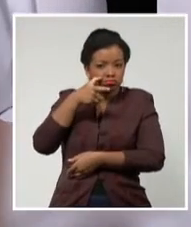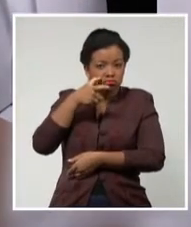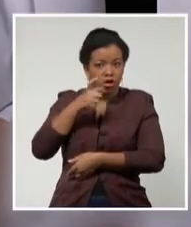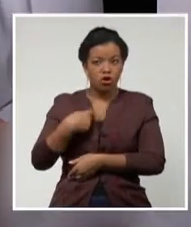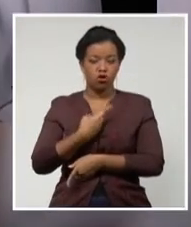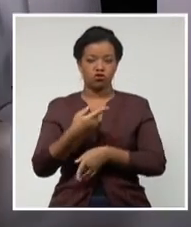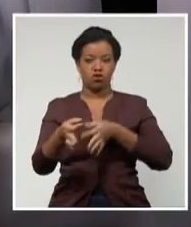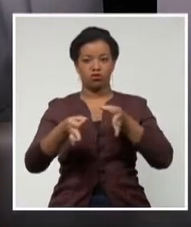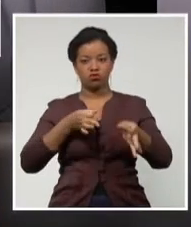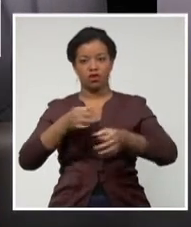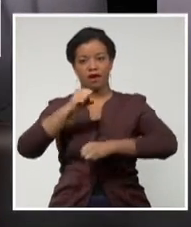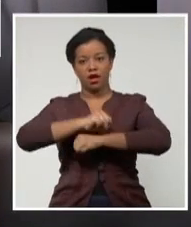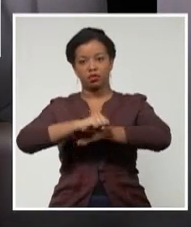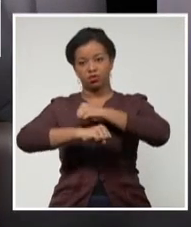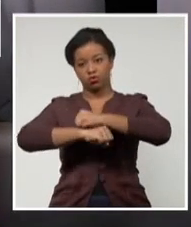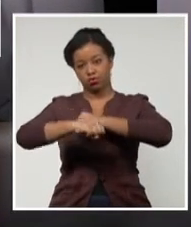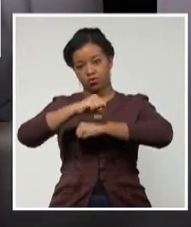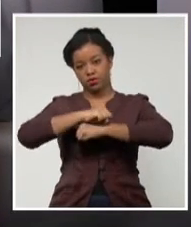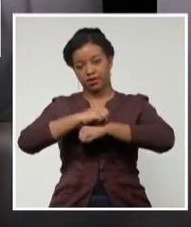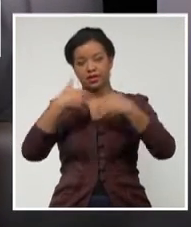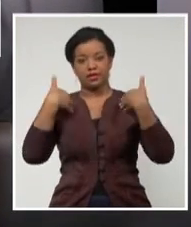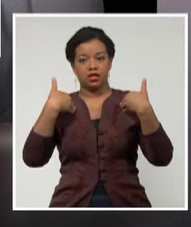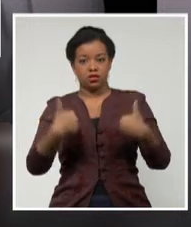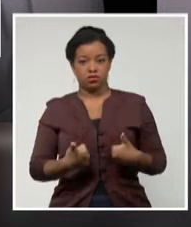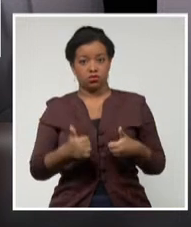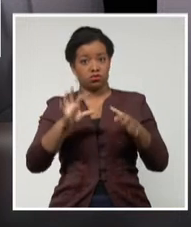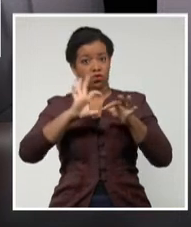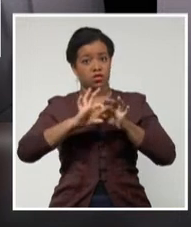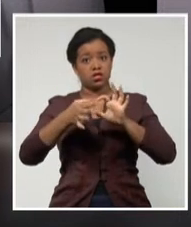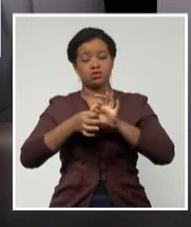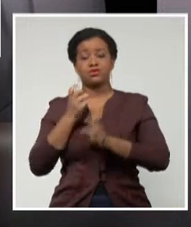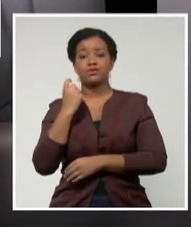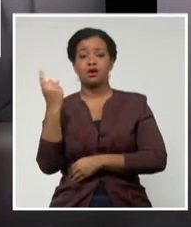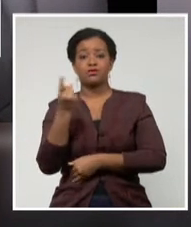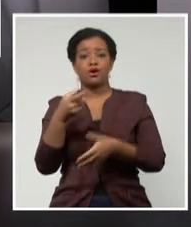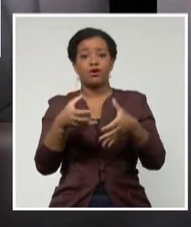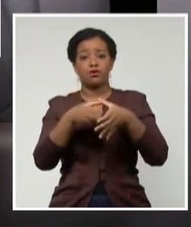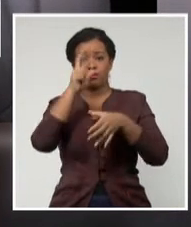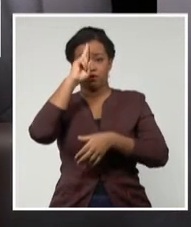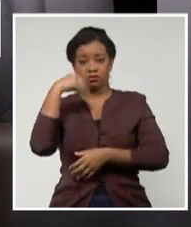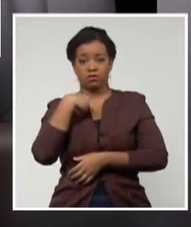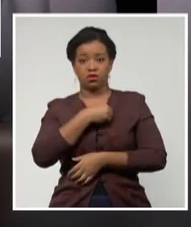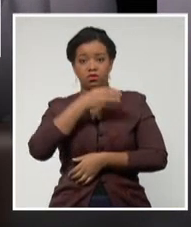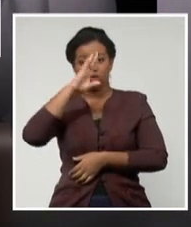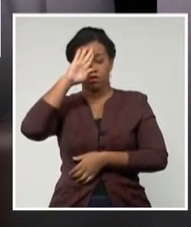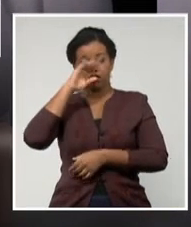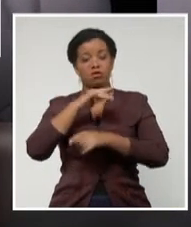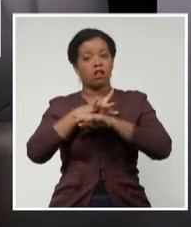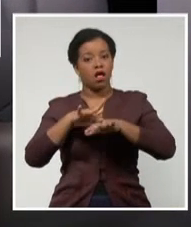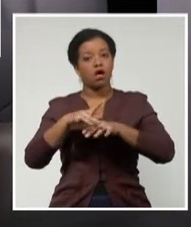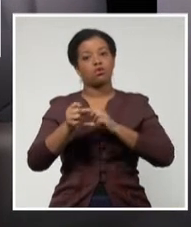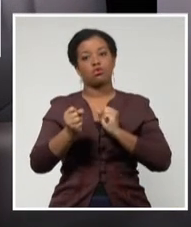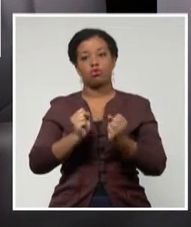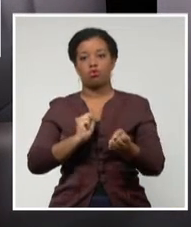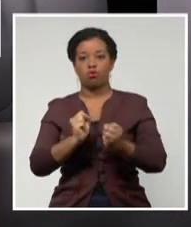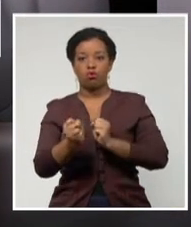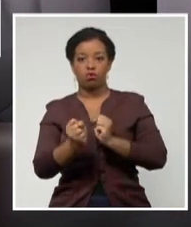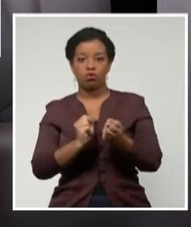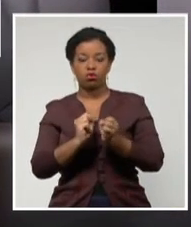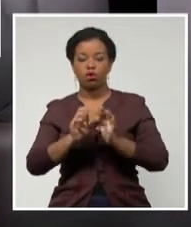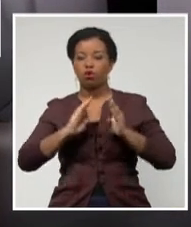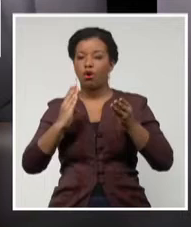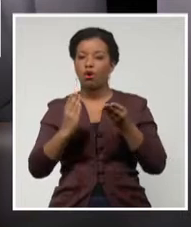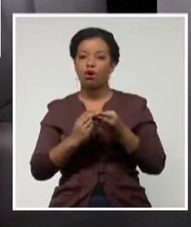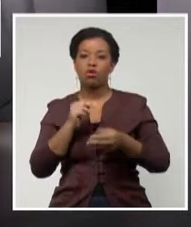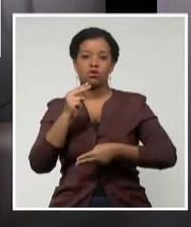una estructura de dirección. Había una coordinación nacional de la Brigada Médica Cubana que por supuesto controlaba, ejecutaba todas las acciones